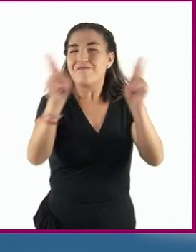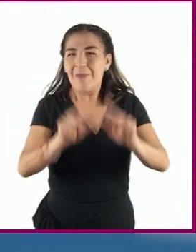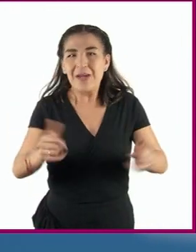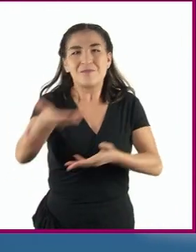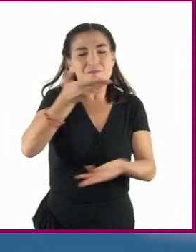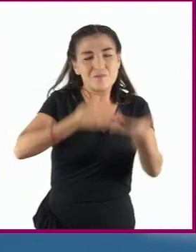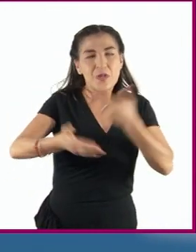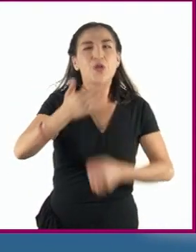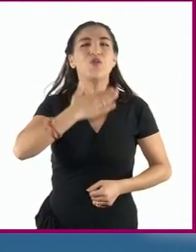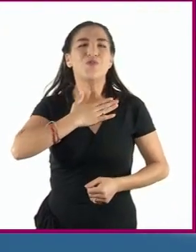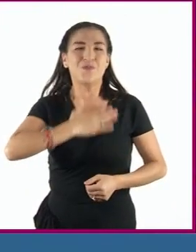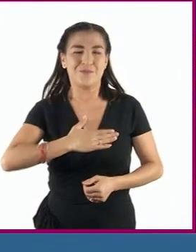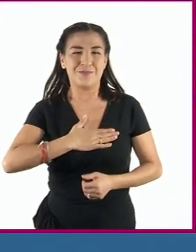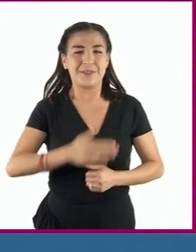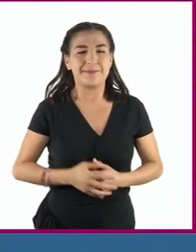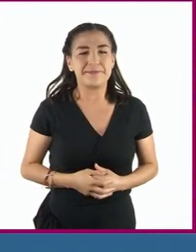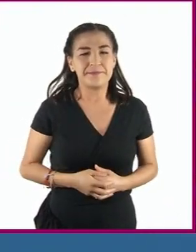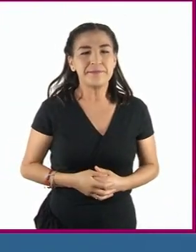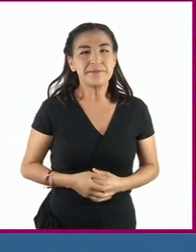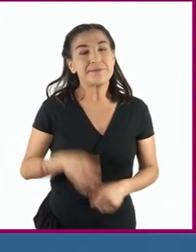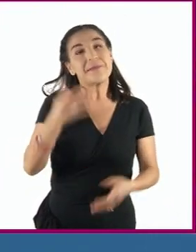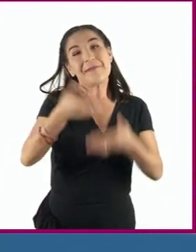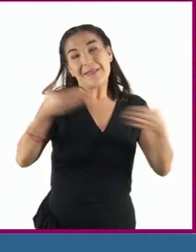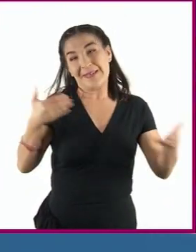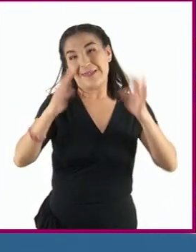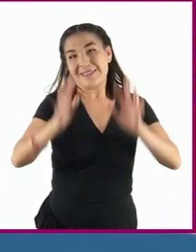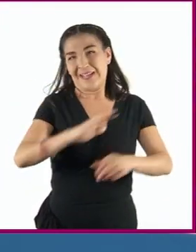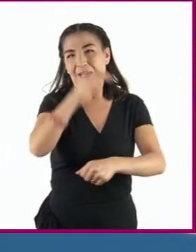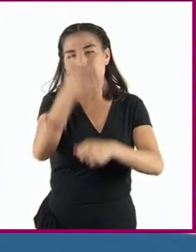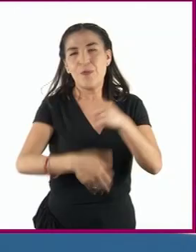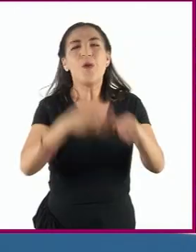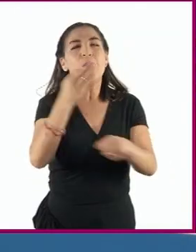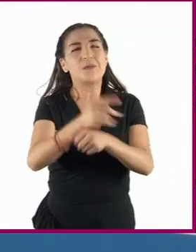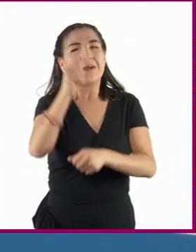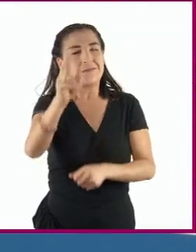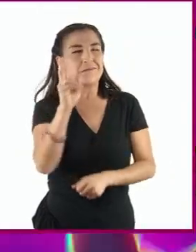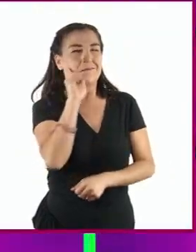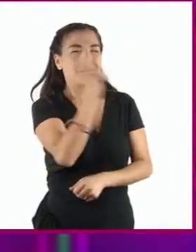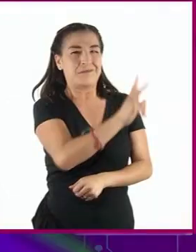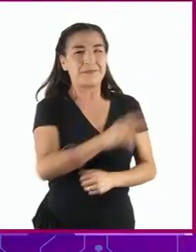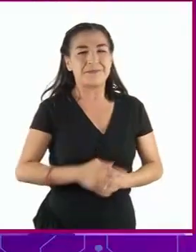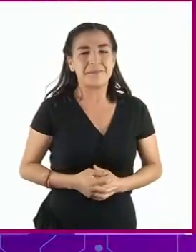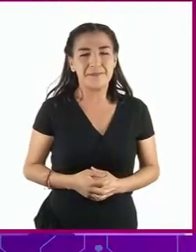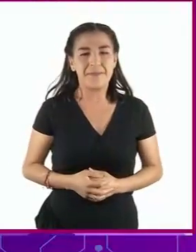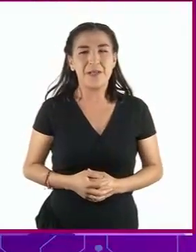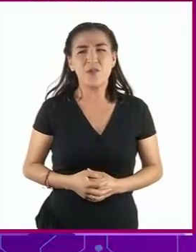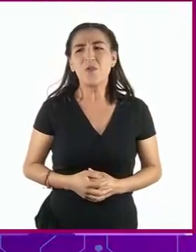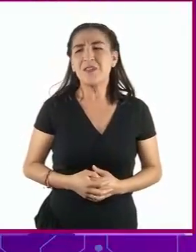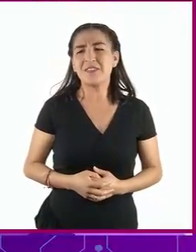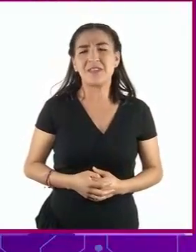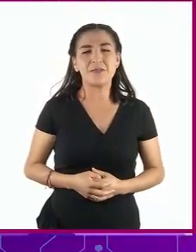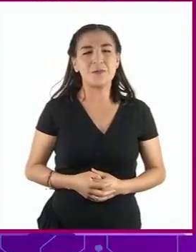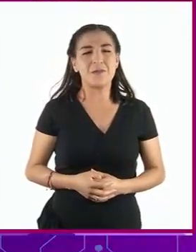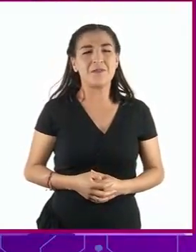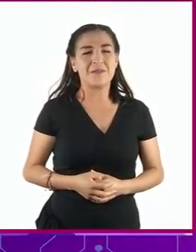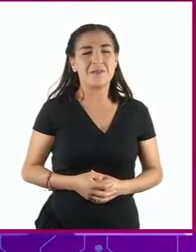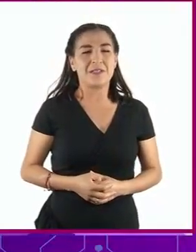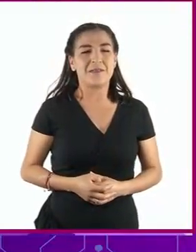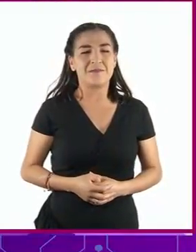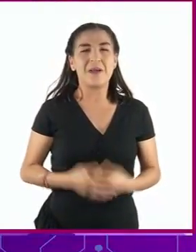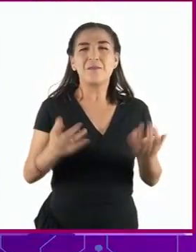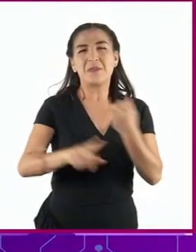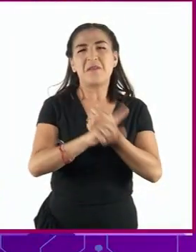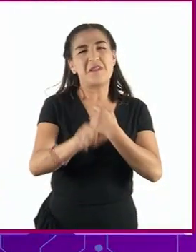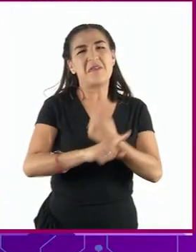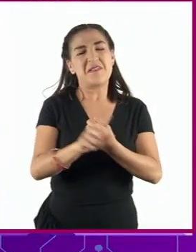y la justicia. Antes de concluir, escuchemos el siguiente caso. Caso 1.